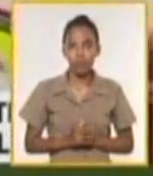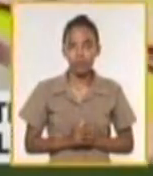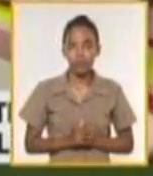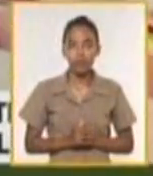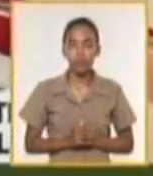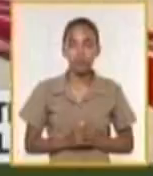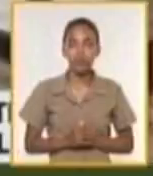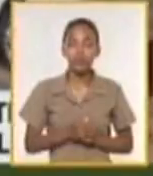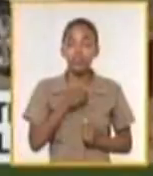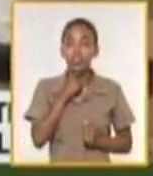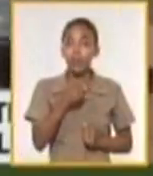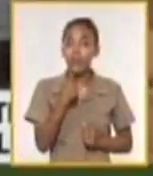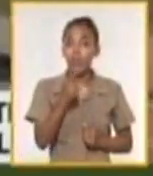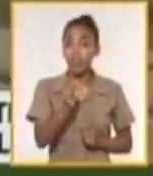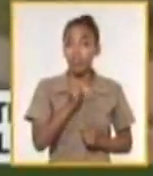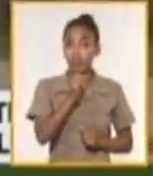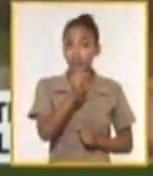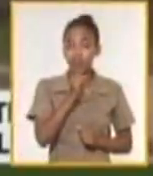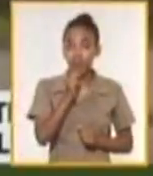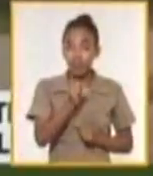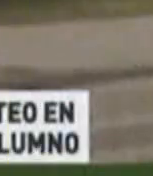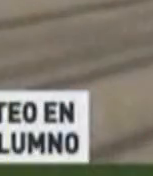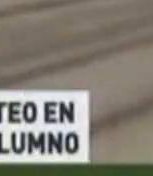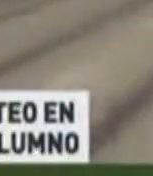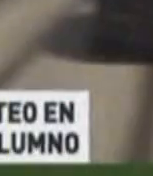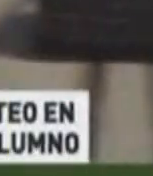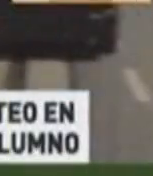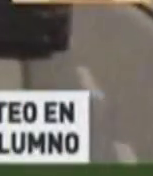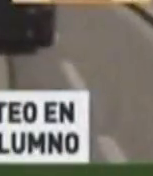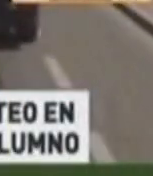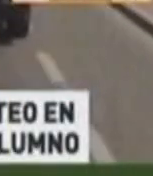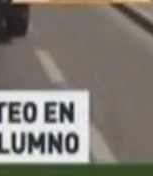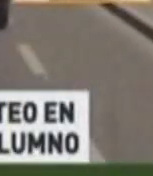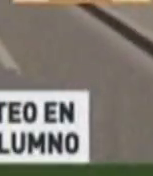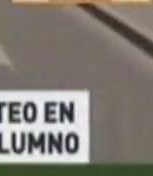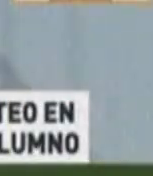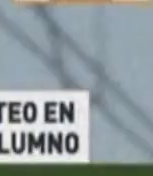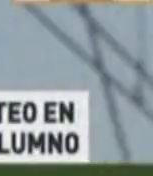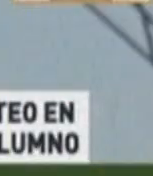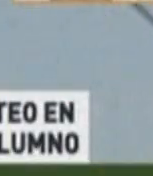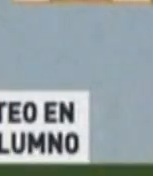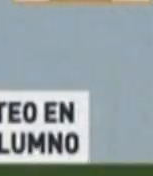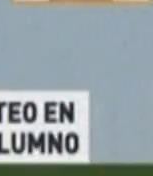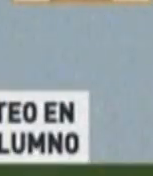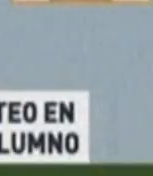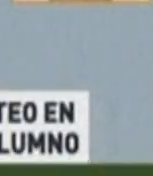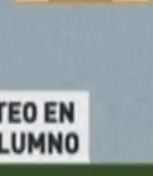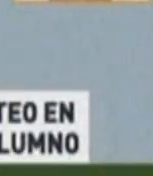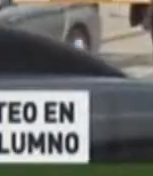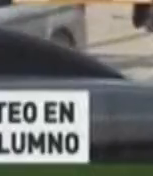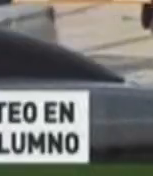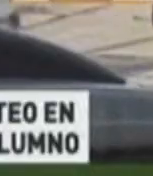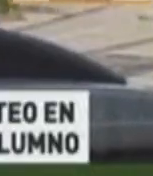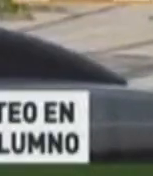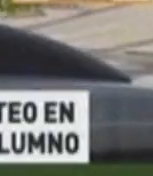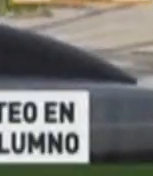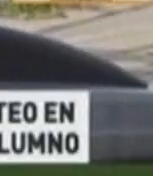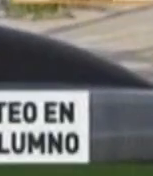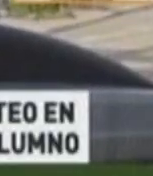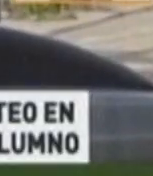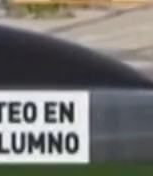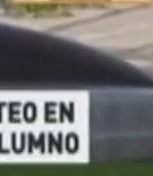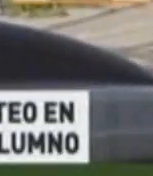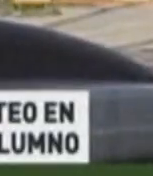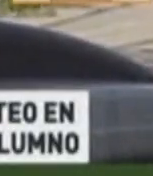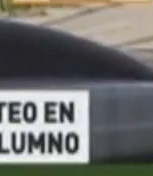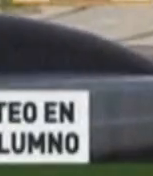Según los medios austríacos, se presume que el responsable habría disparado en dos aulas diferentes. Reportan que sería un exalumno